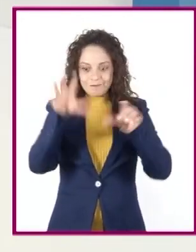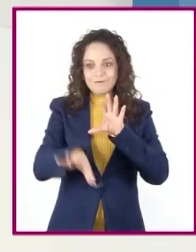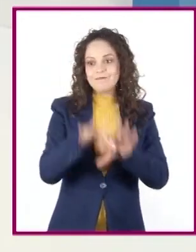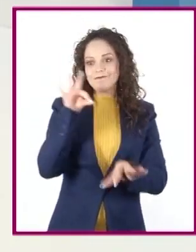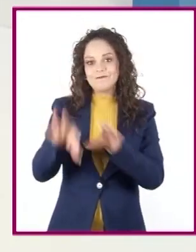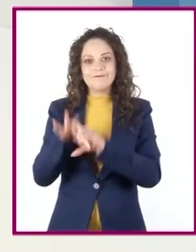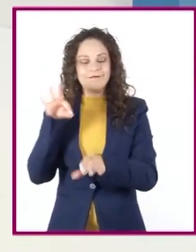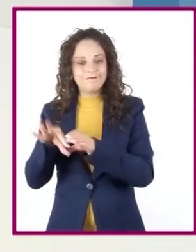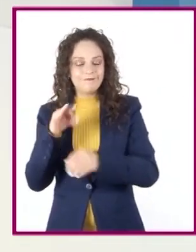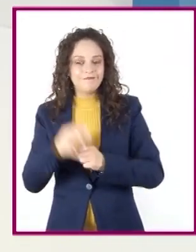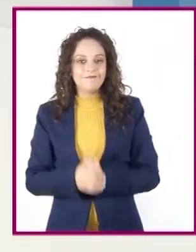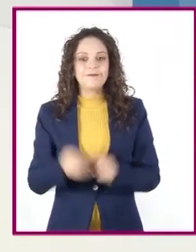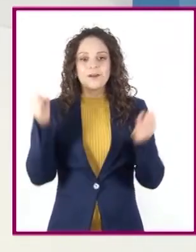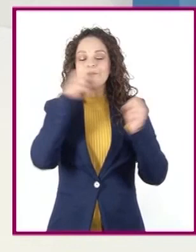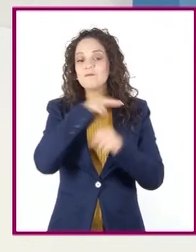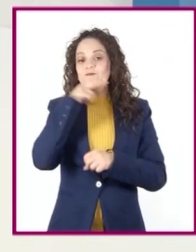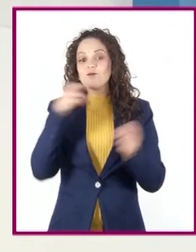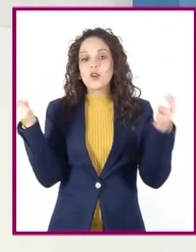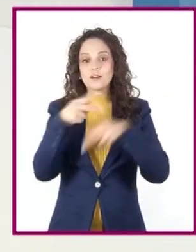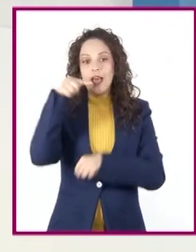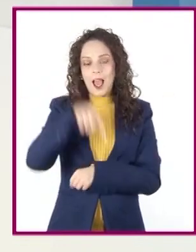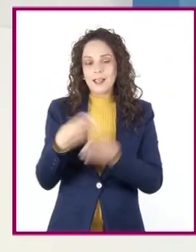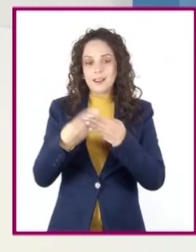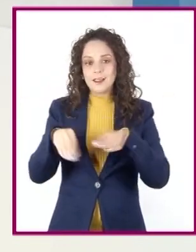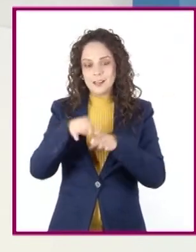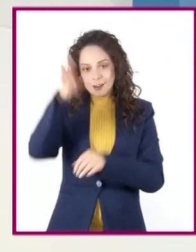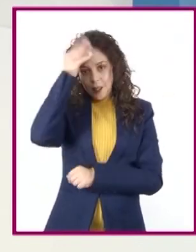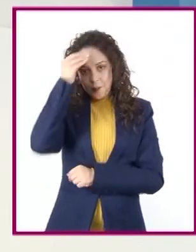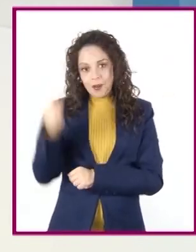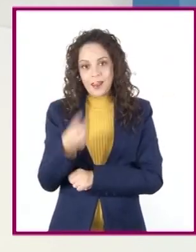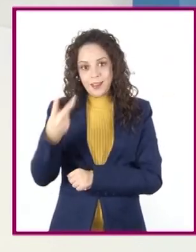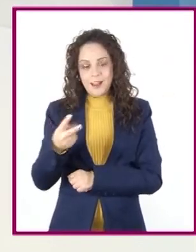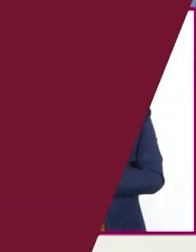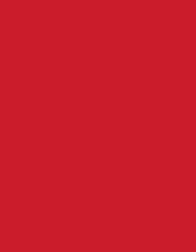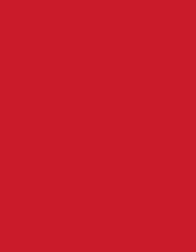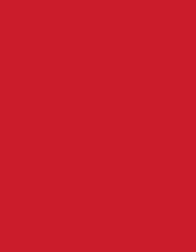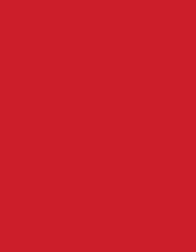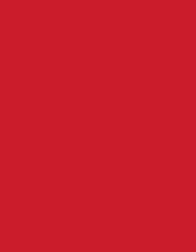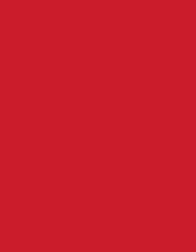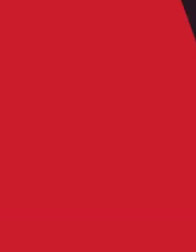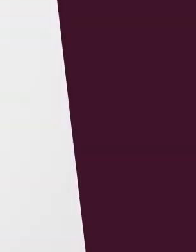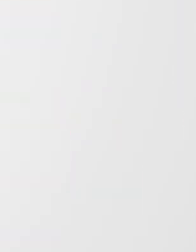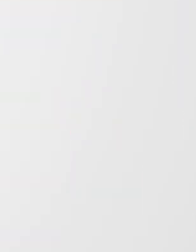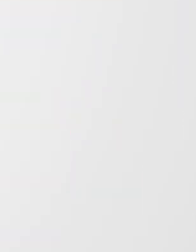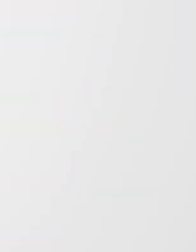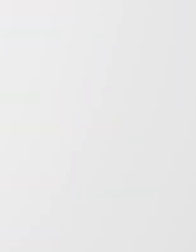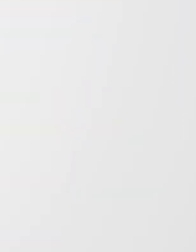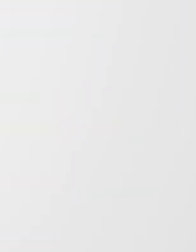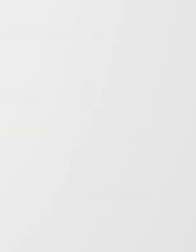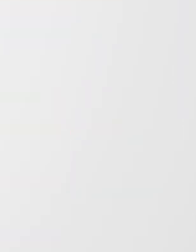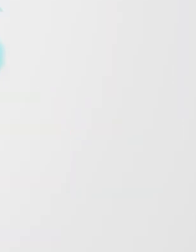nos vemos pronto aquí en Aprende en Casa 2. Hasta la próxima.